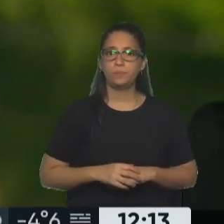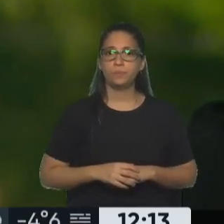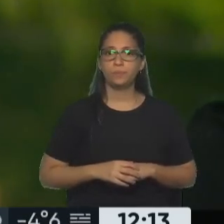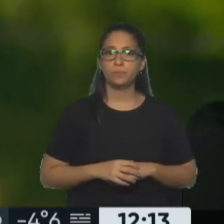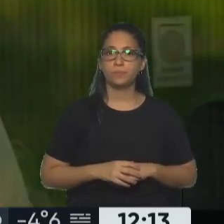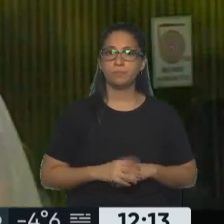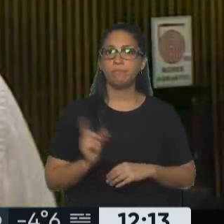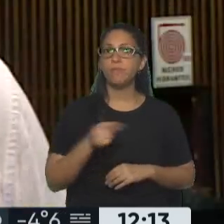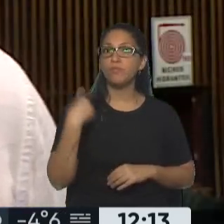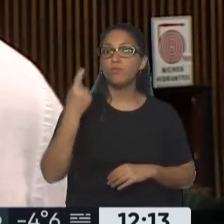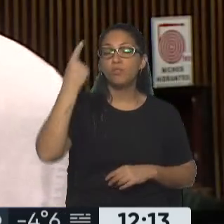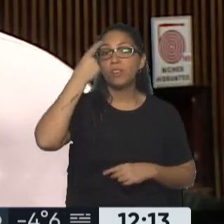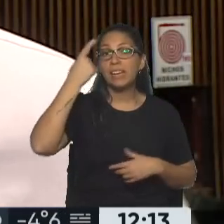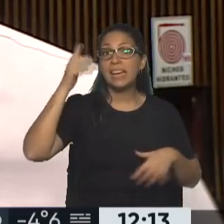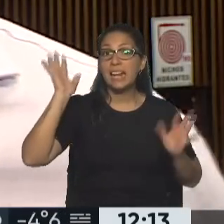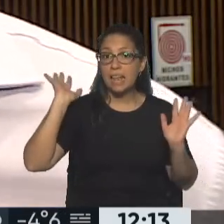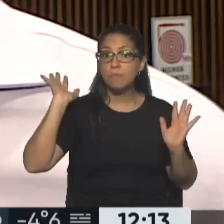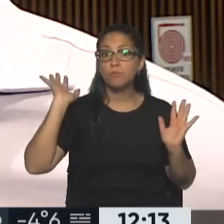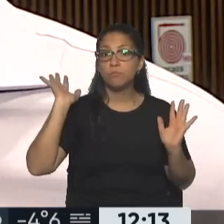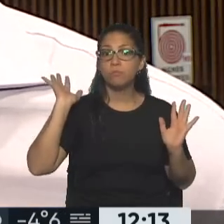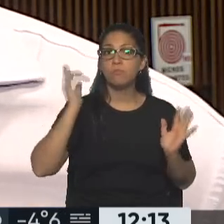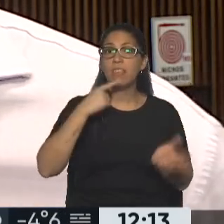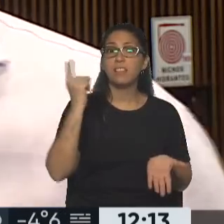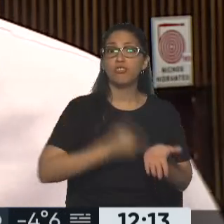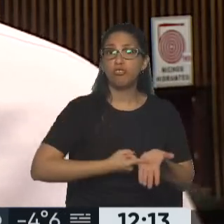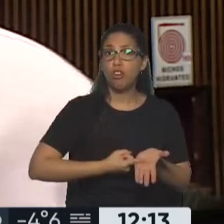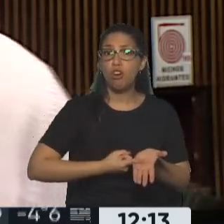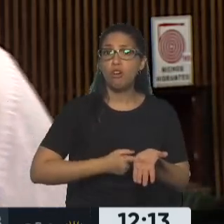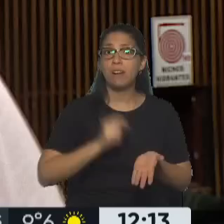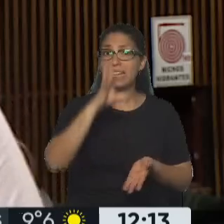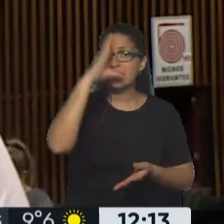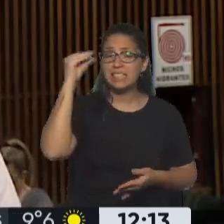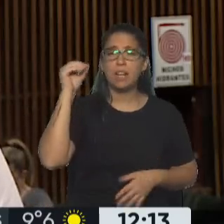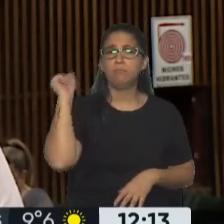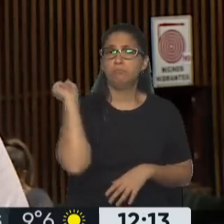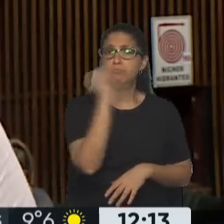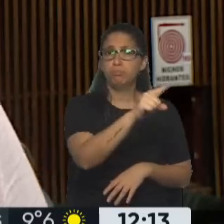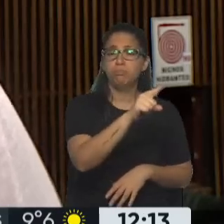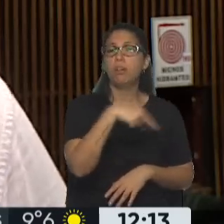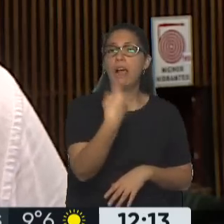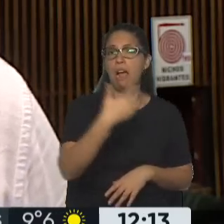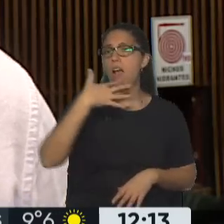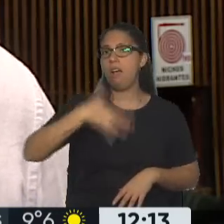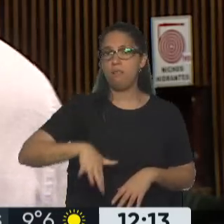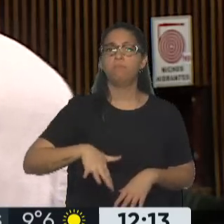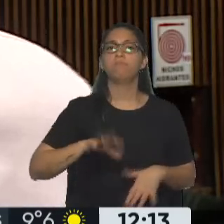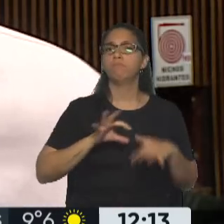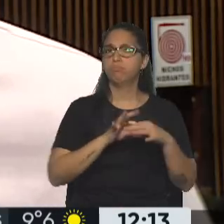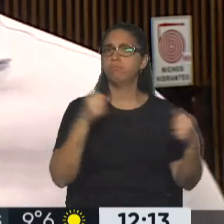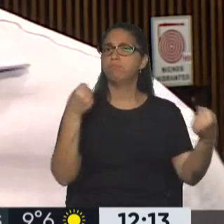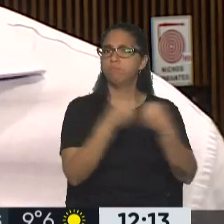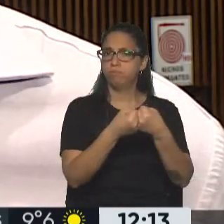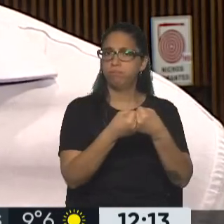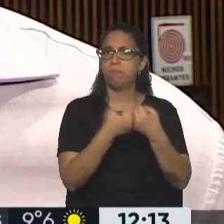nosotros asumimos la decisión de Cristina como propia de cada uno de nosotros. Hay un montón